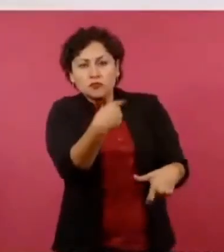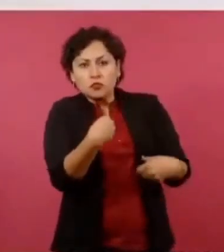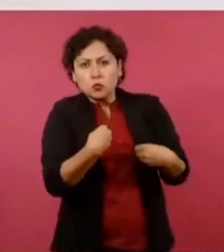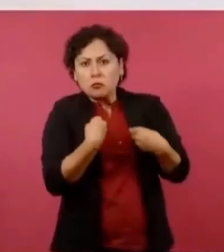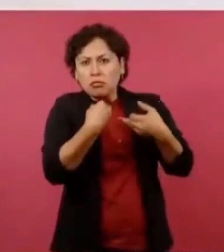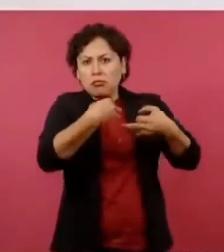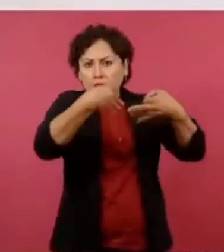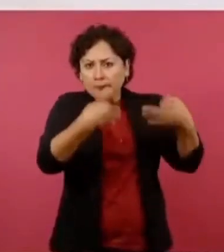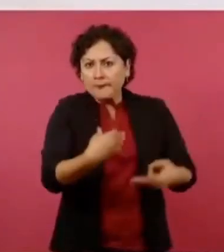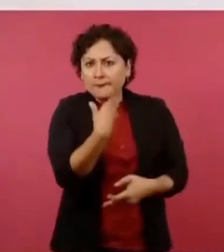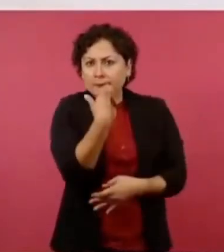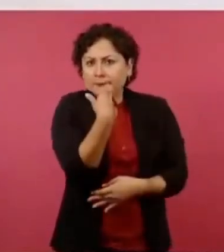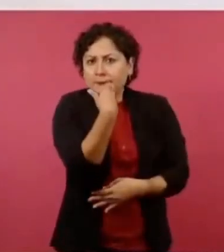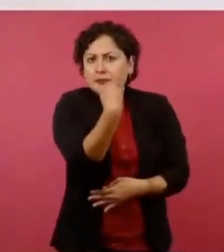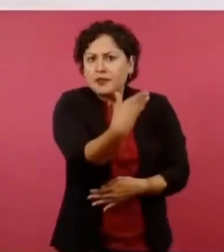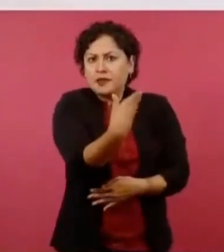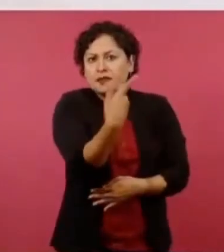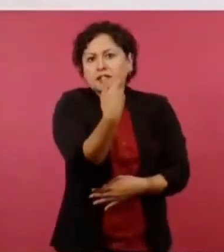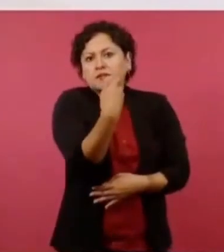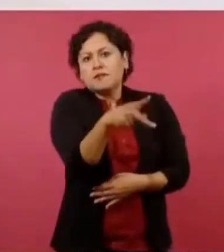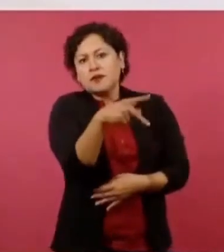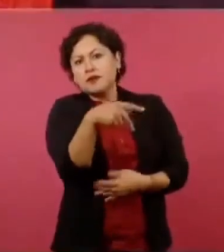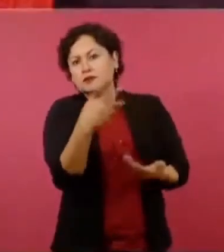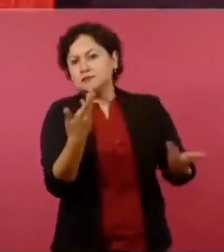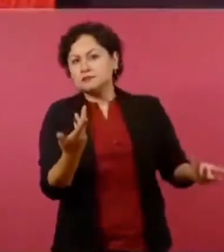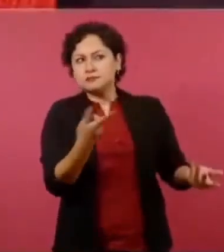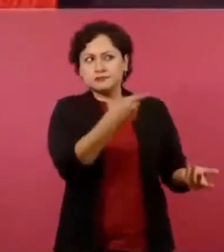pero que no se aplican